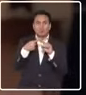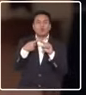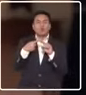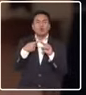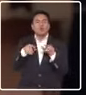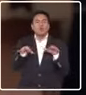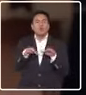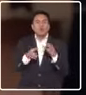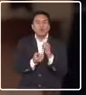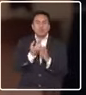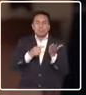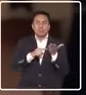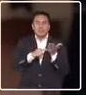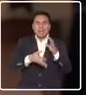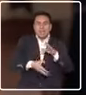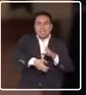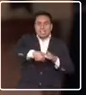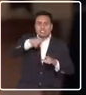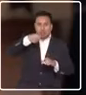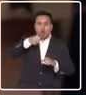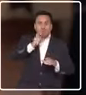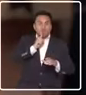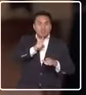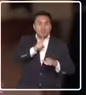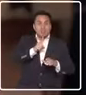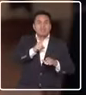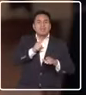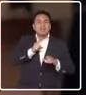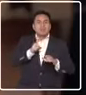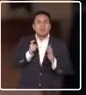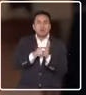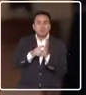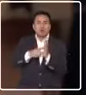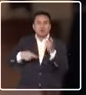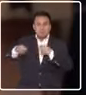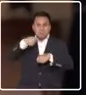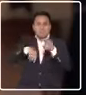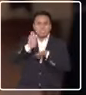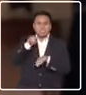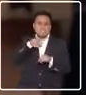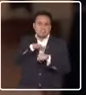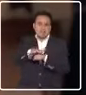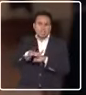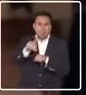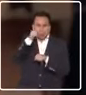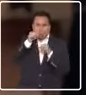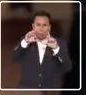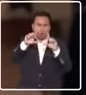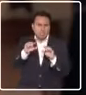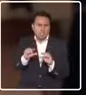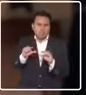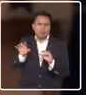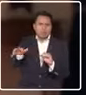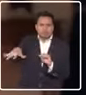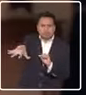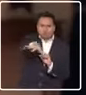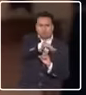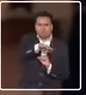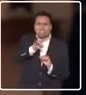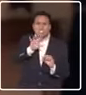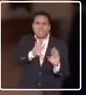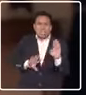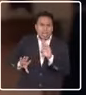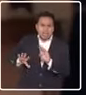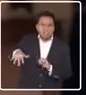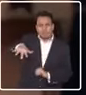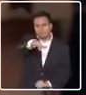haciendo uso de nuevas tecnologías de extracción que permitan expandir la producción con el menor impacto posible en el ecosistema de los salares